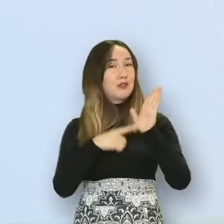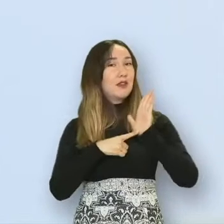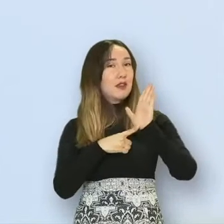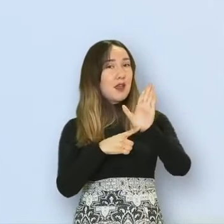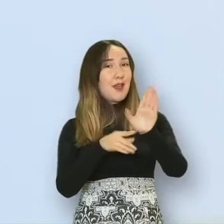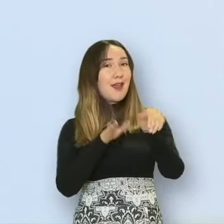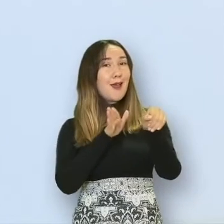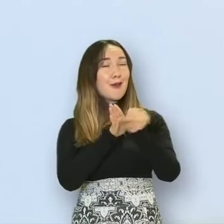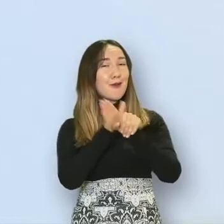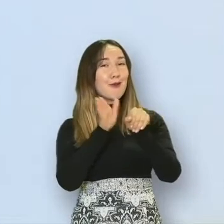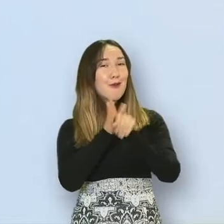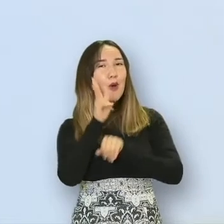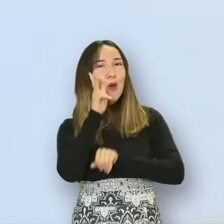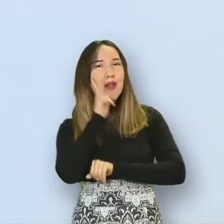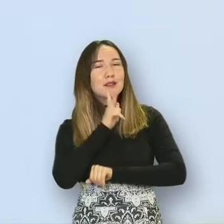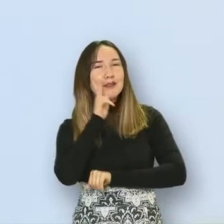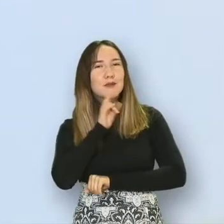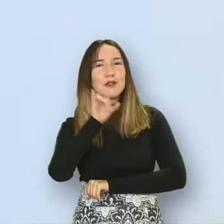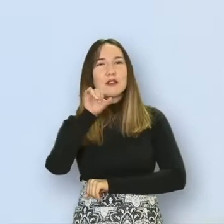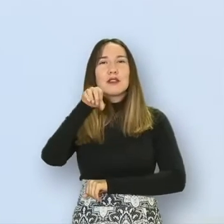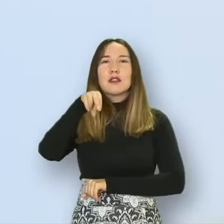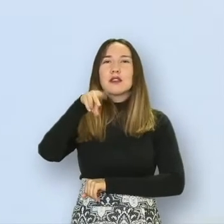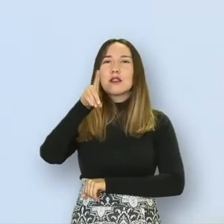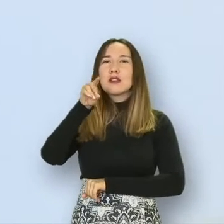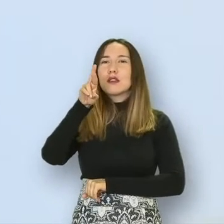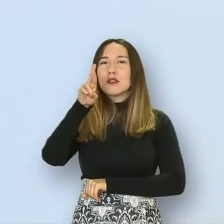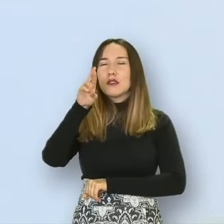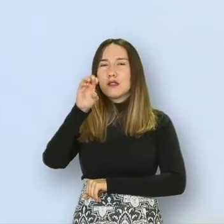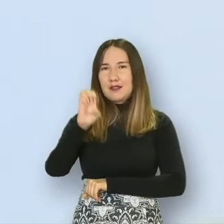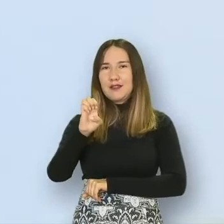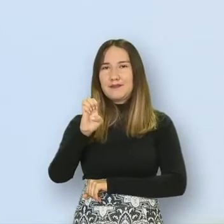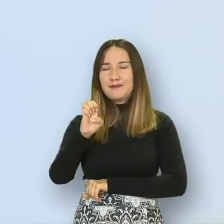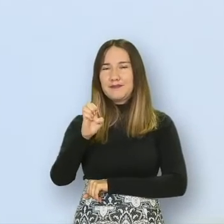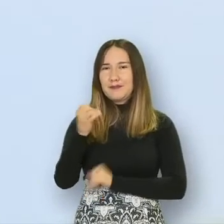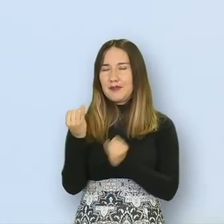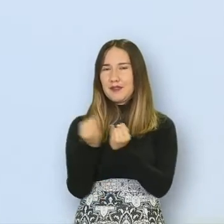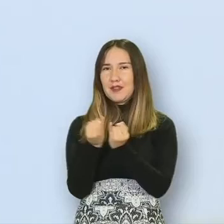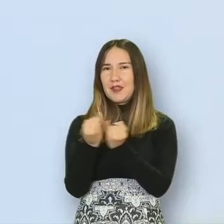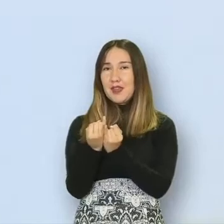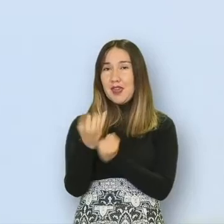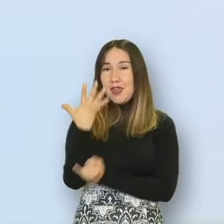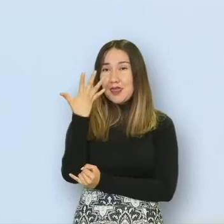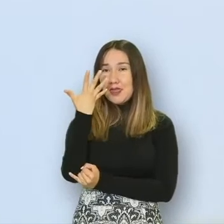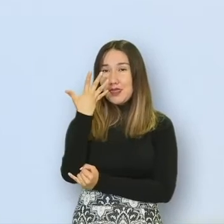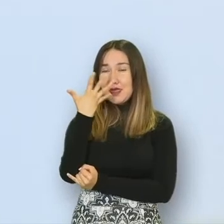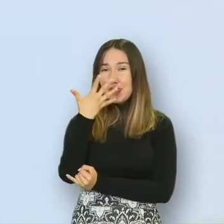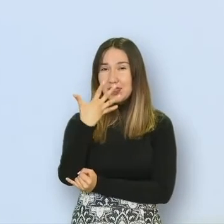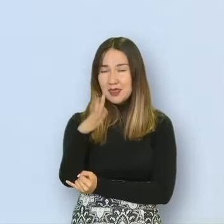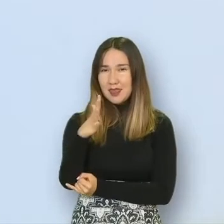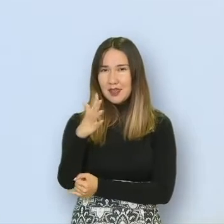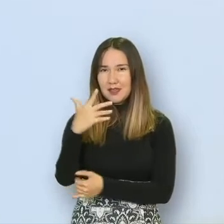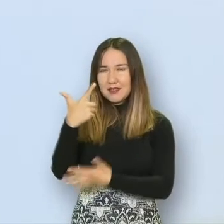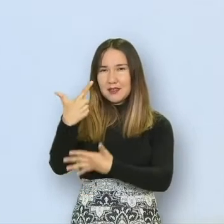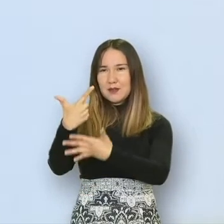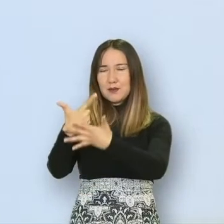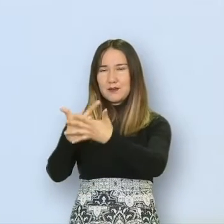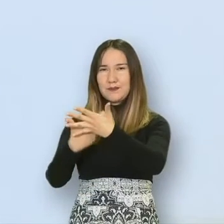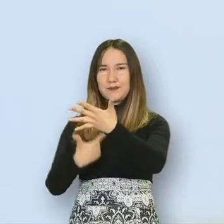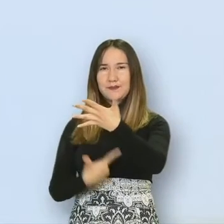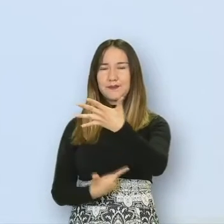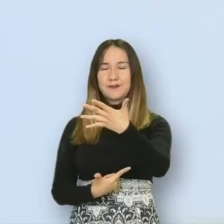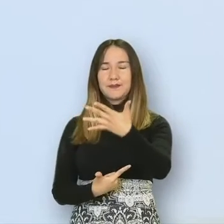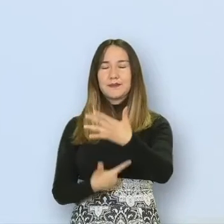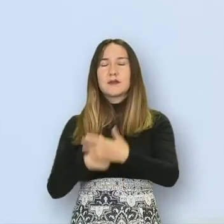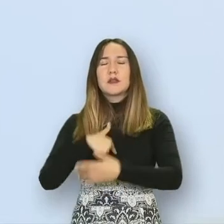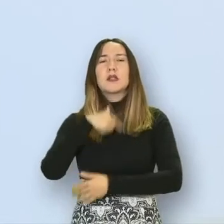El Comisionado Estatal para la Protección contra Riesgos Sanitarios, Coepris, Carlos Alberto Aguilar Acosta, indicó que las pruebas